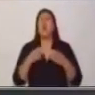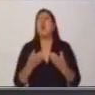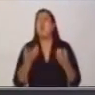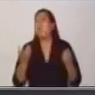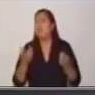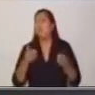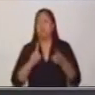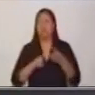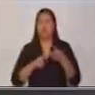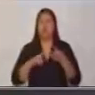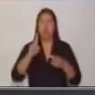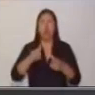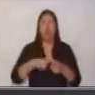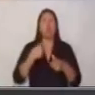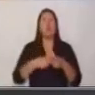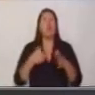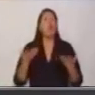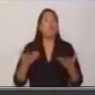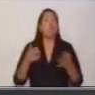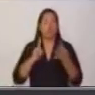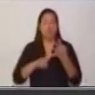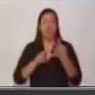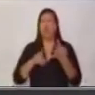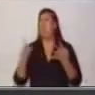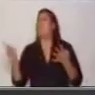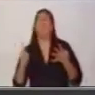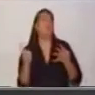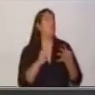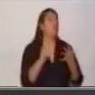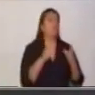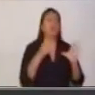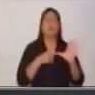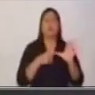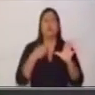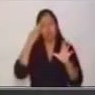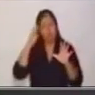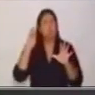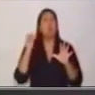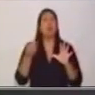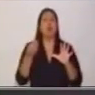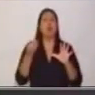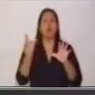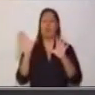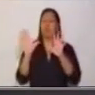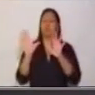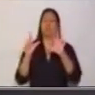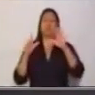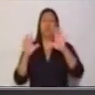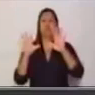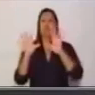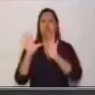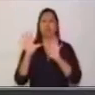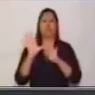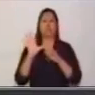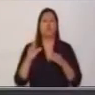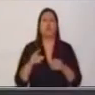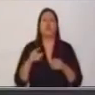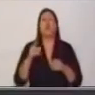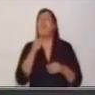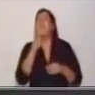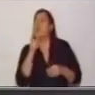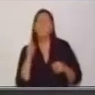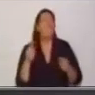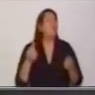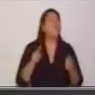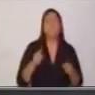¿Cuándo pasó? ¿En dónde pasó? ¿Por qué pasó? ¿Y quiénes estuvieron involucrados o a quiénes le pasó?